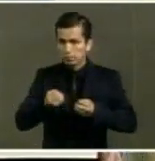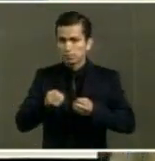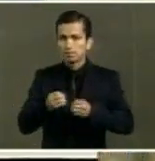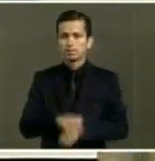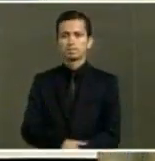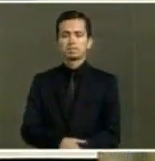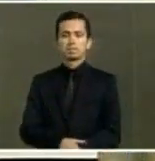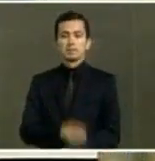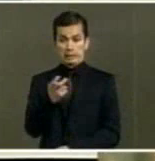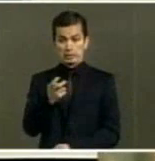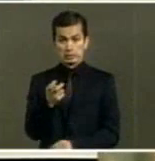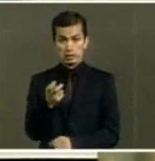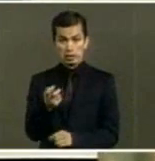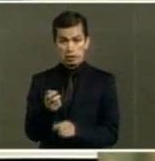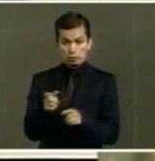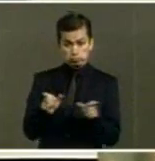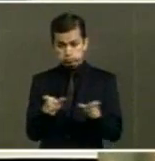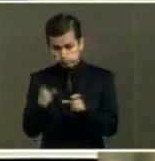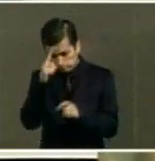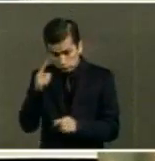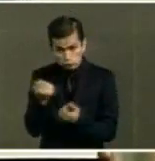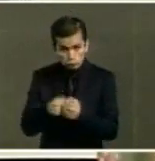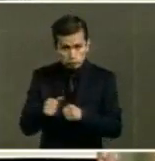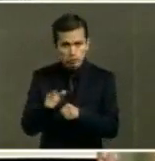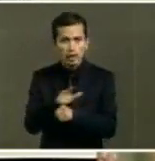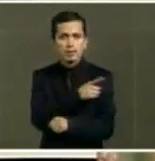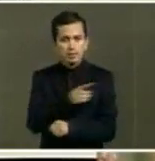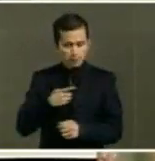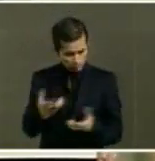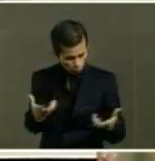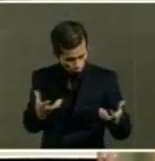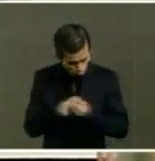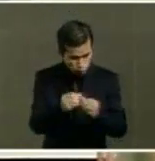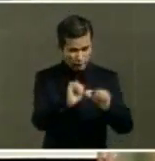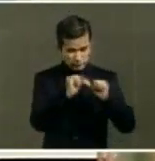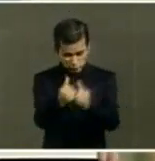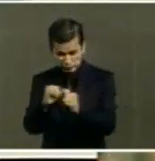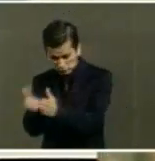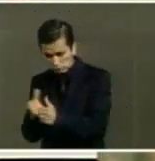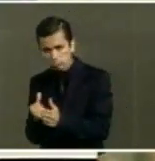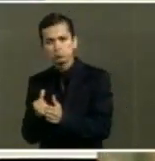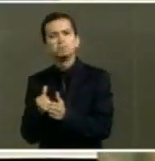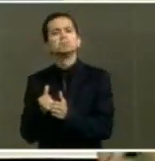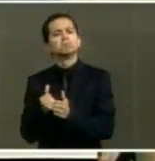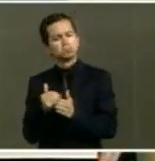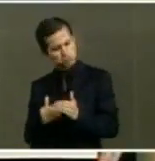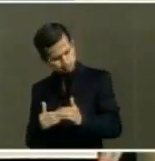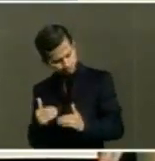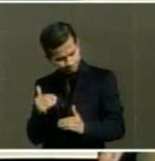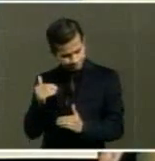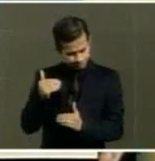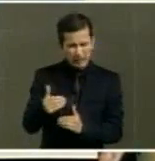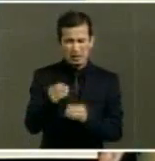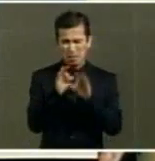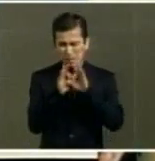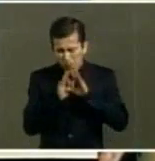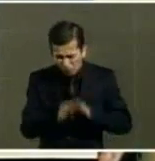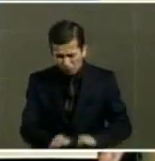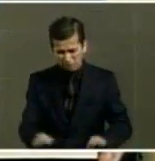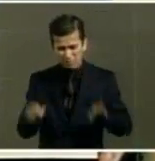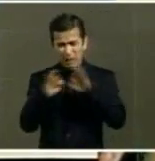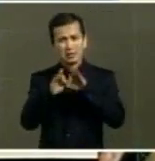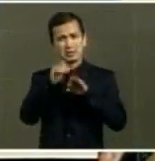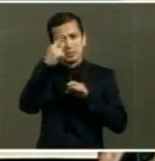Social, integrada y operando de la mano con la sociedad civil, daremos un paso fundamental para cerrar